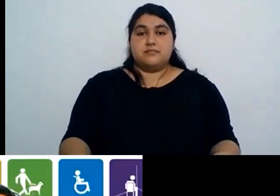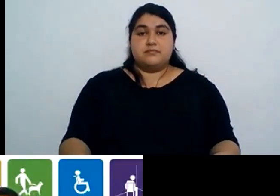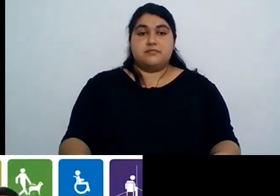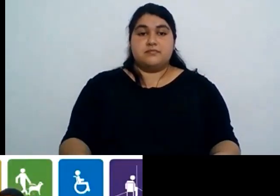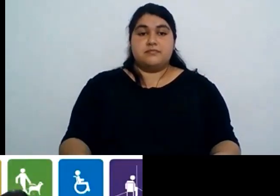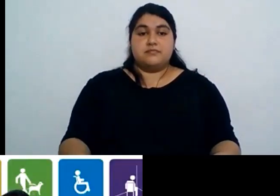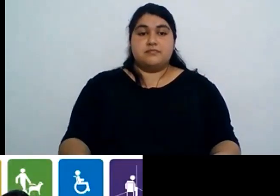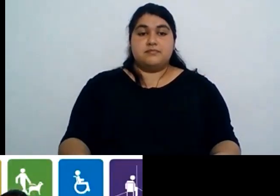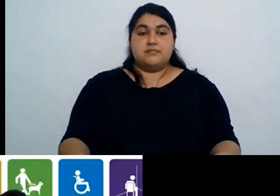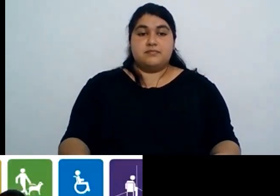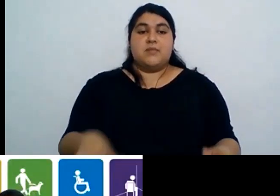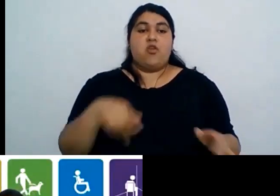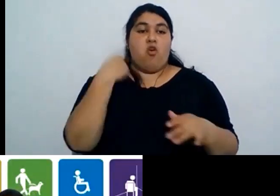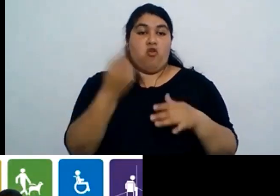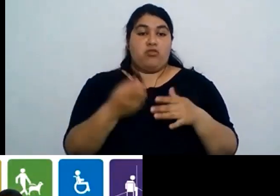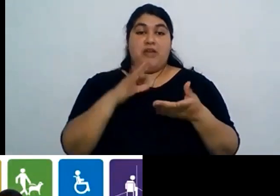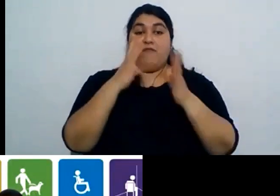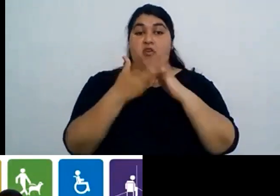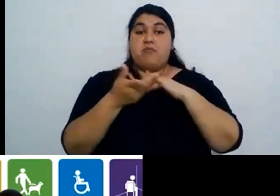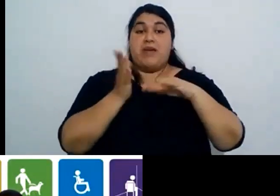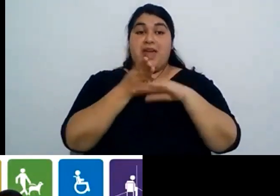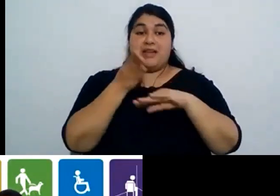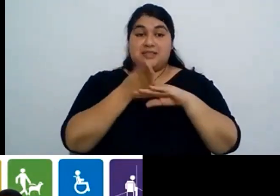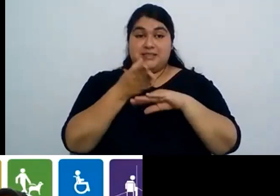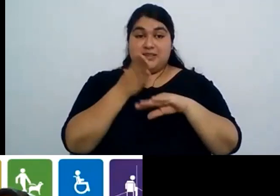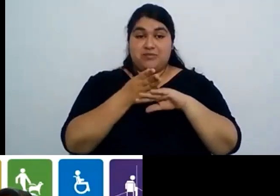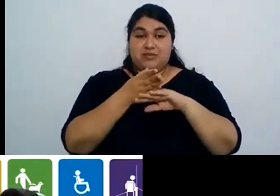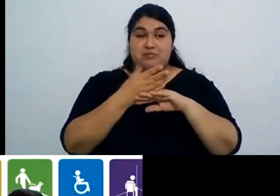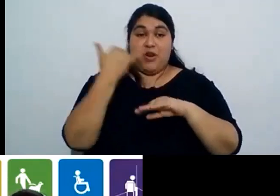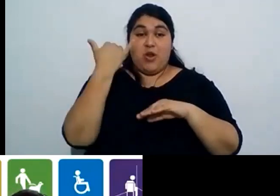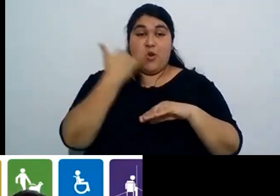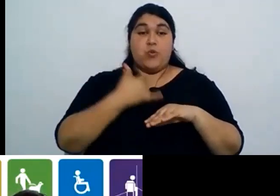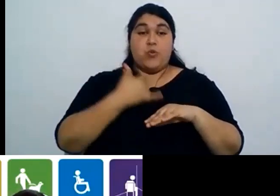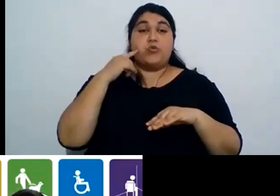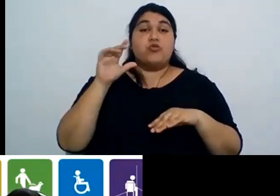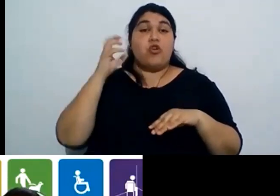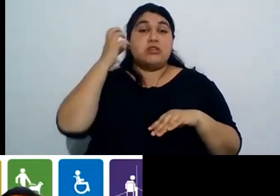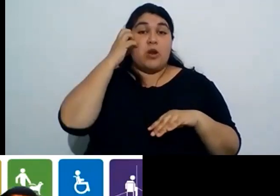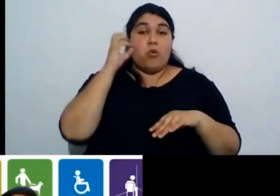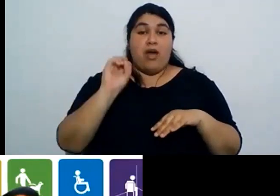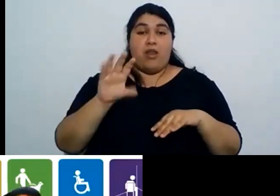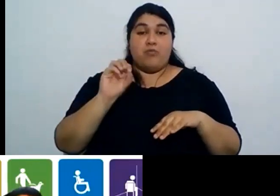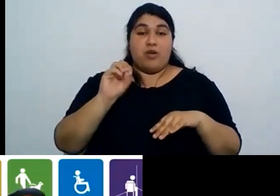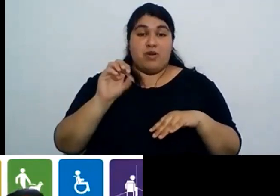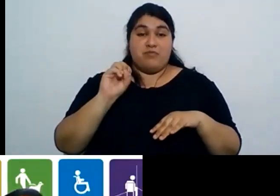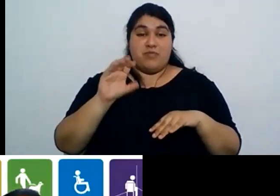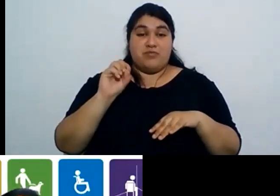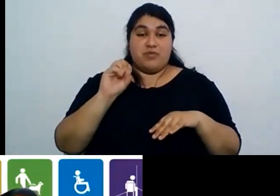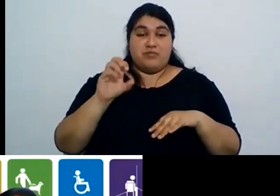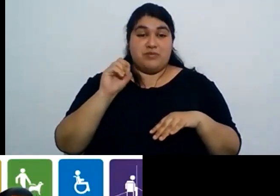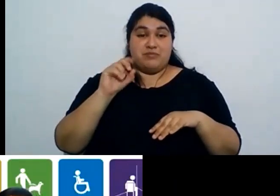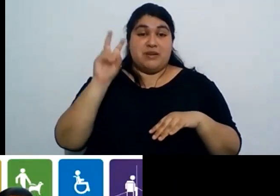acá podemos ver otra forma de accesibilidad. Están llamando por teléfono. Sergio, no soy yo.